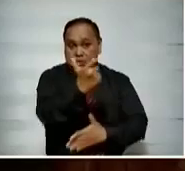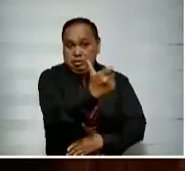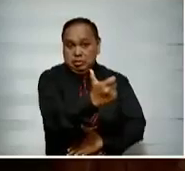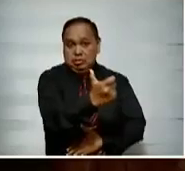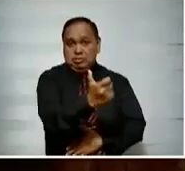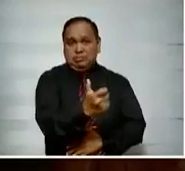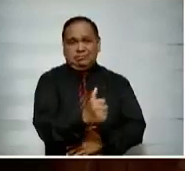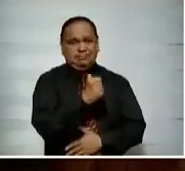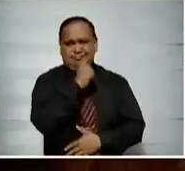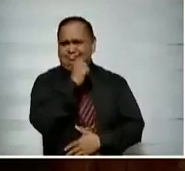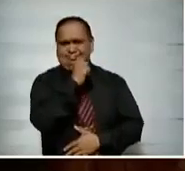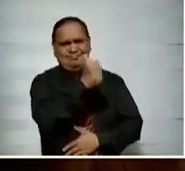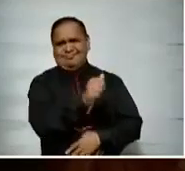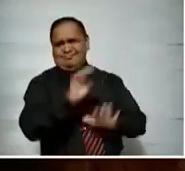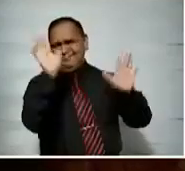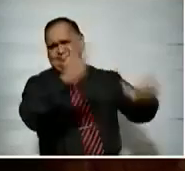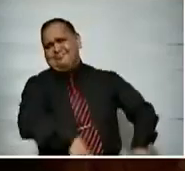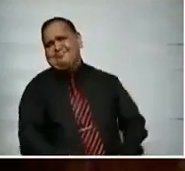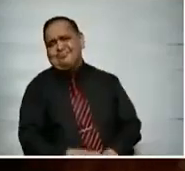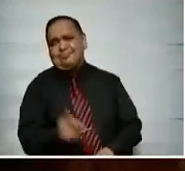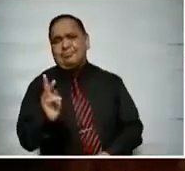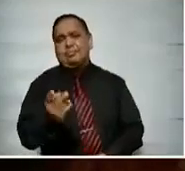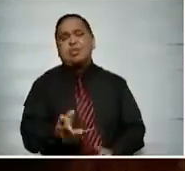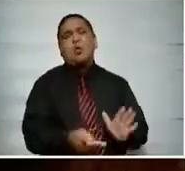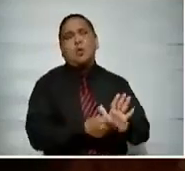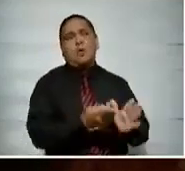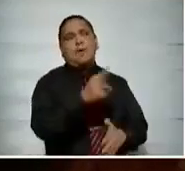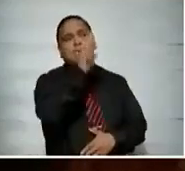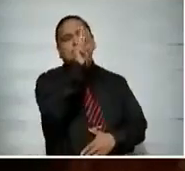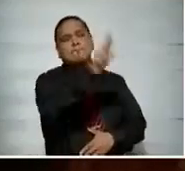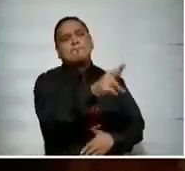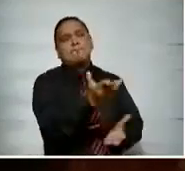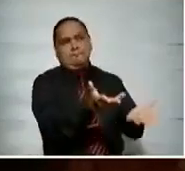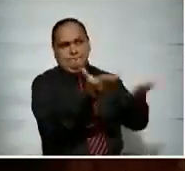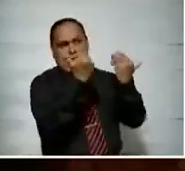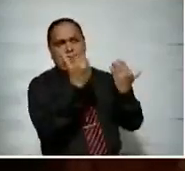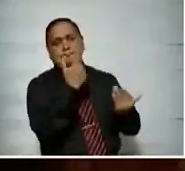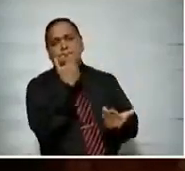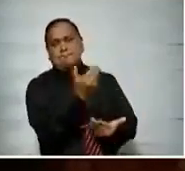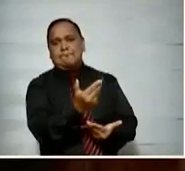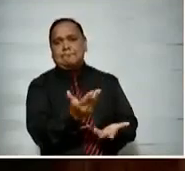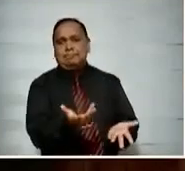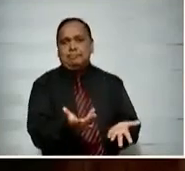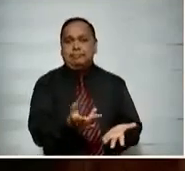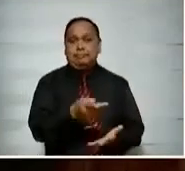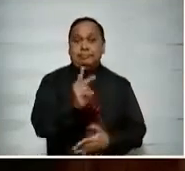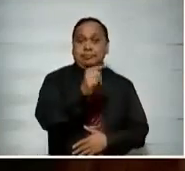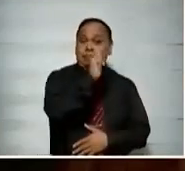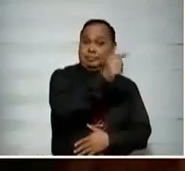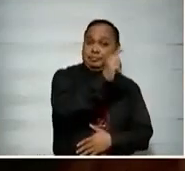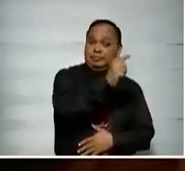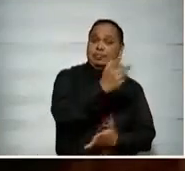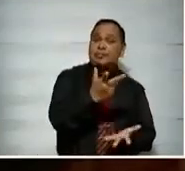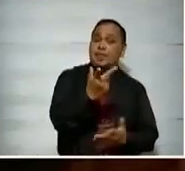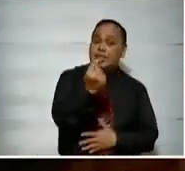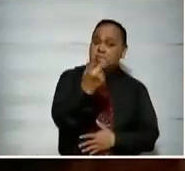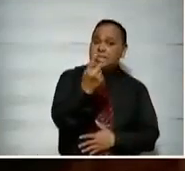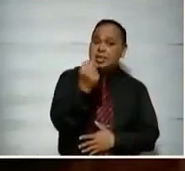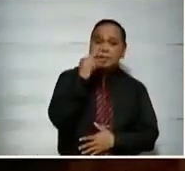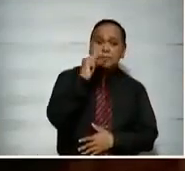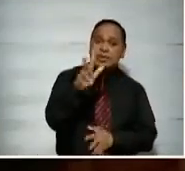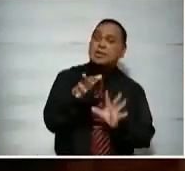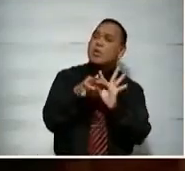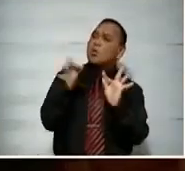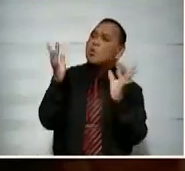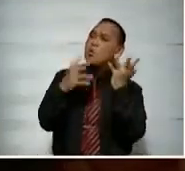no, nada, bueno, digo, yo le voy a dar la oportunidad, yo no voy a hablar por ellos, pero sería bueno escuchar a la voz de Televisa, porque